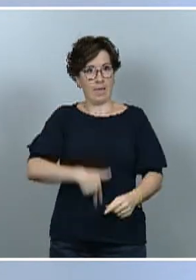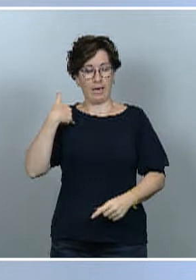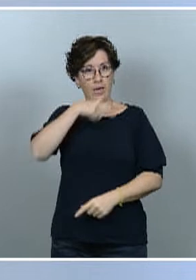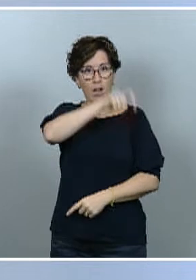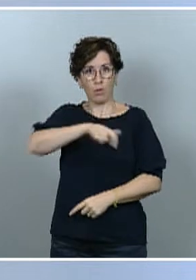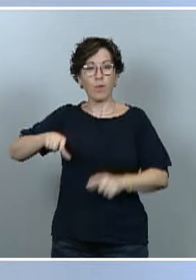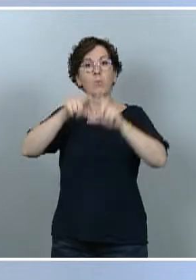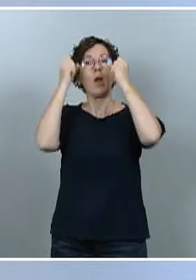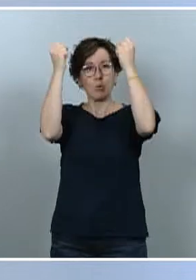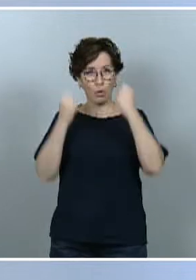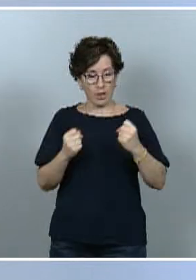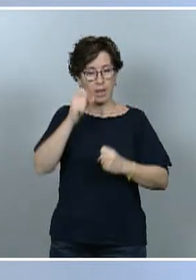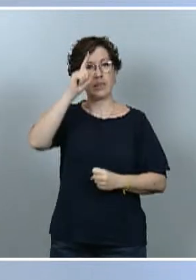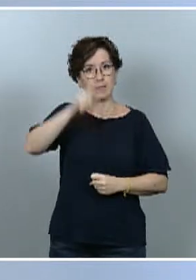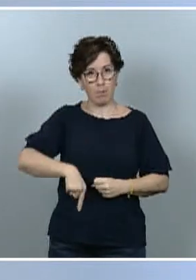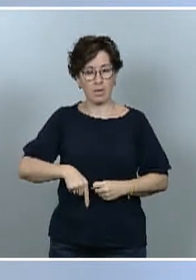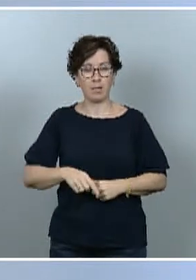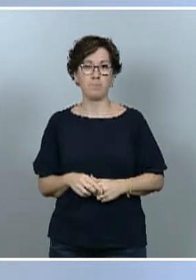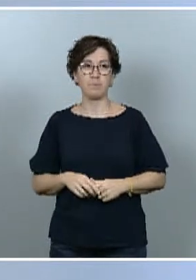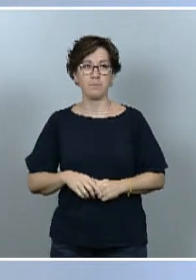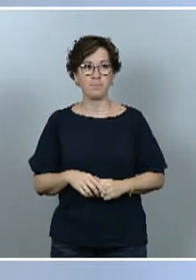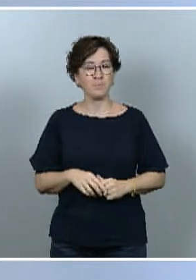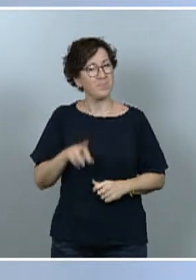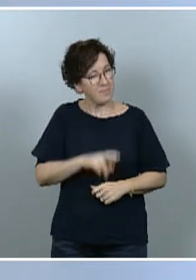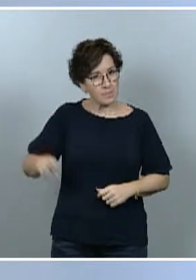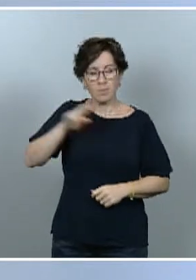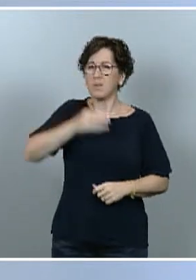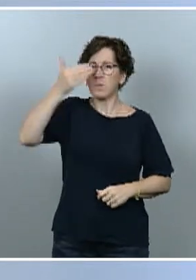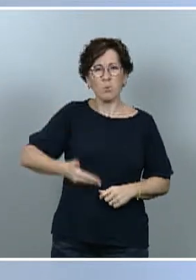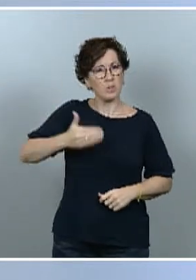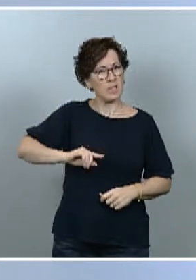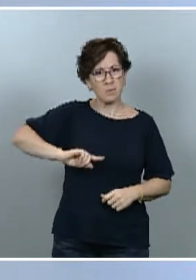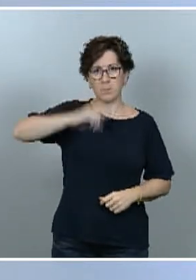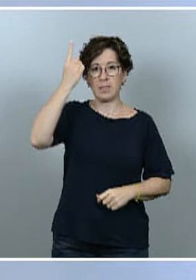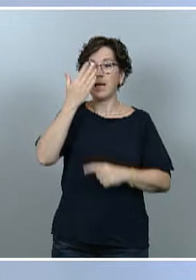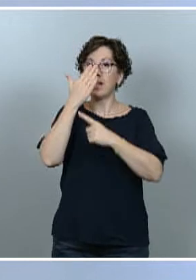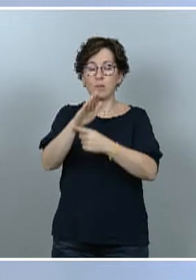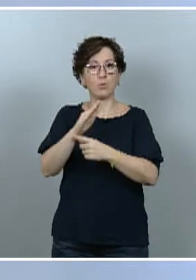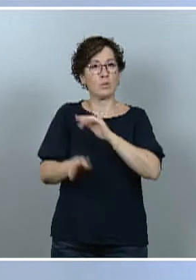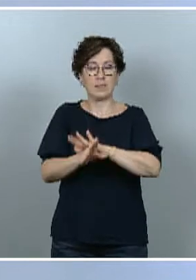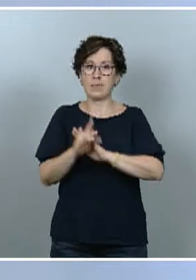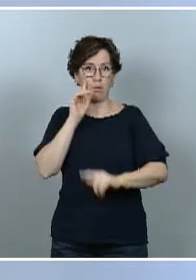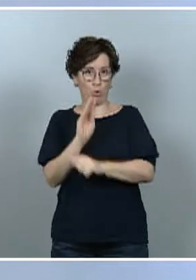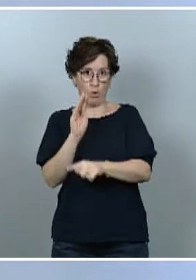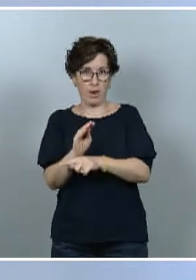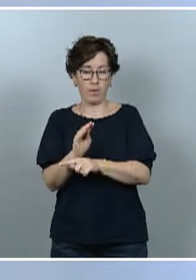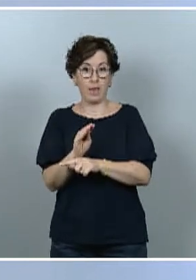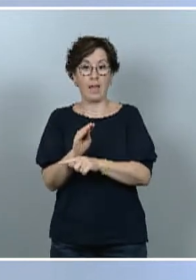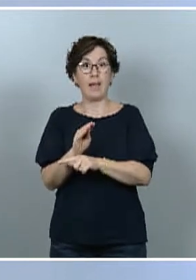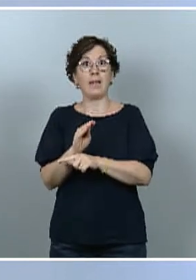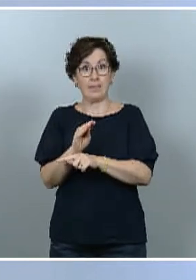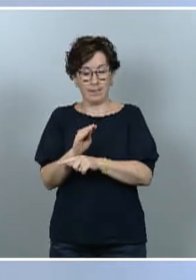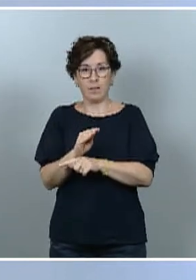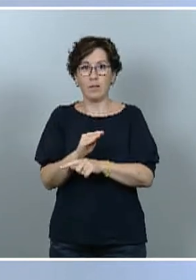autoridades y de todas las administraciones públicas. Insisto, es de la máxima importancia mantener una actitud de prudencia. Al respecto, quería hacer 3 reflexiones. En primer lugar, ya hemos